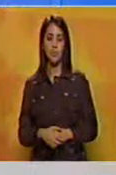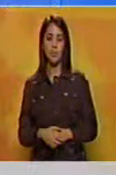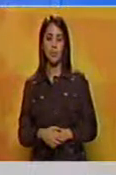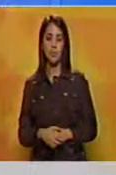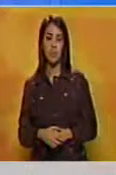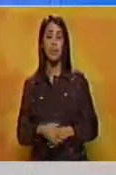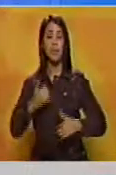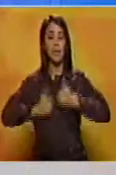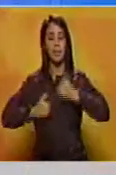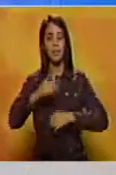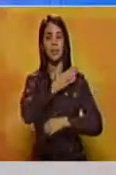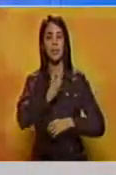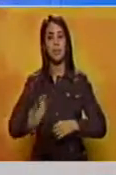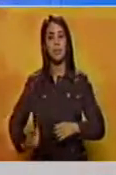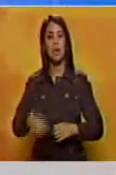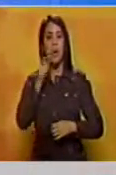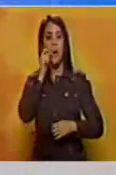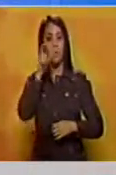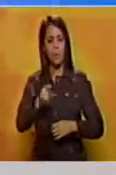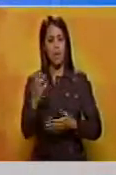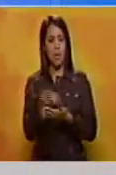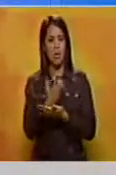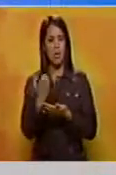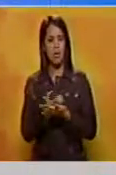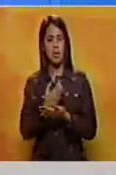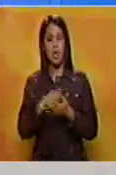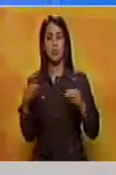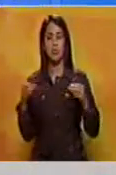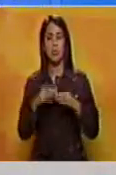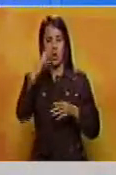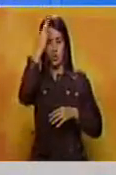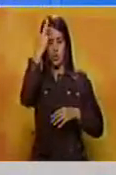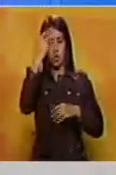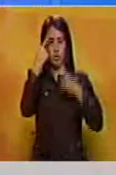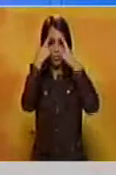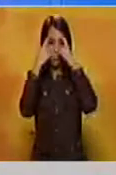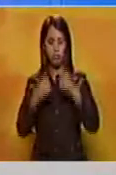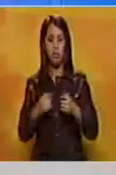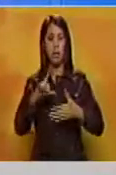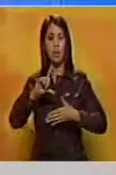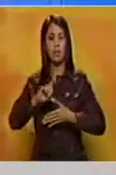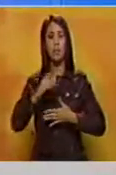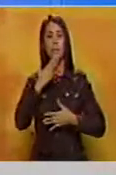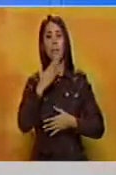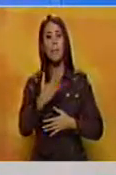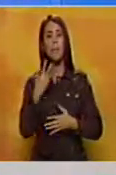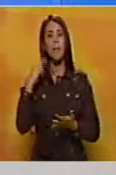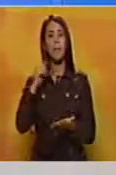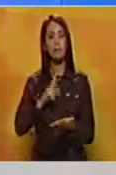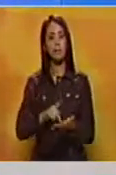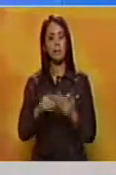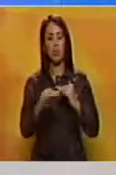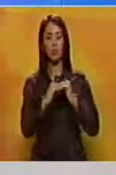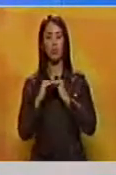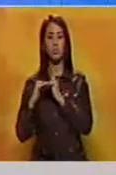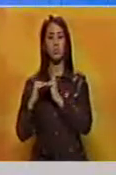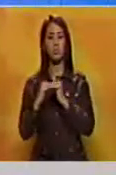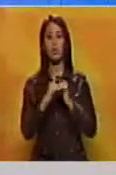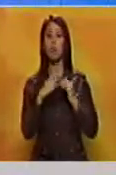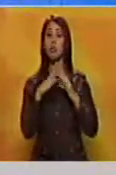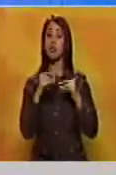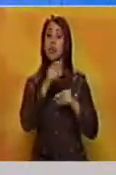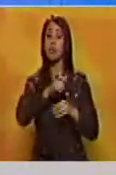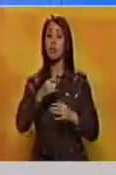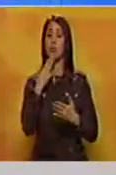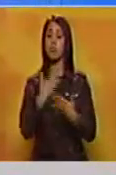El candidato presidencial Javier Bertucci se reunió con el Consejo de Expertos Electorales de Latinoamérica para exigir una participación equitativa de los testigos